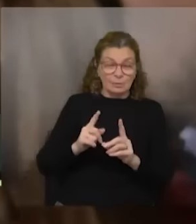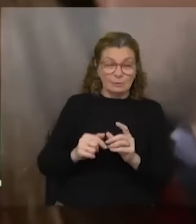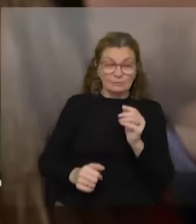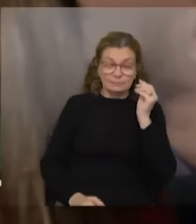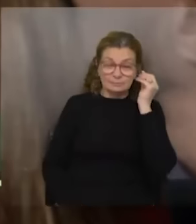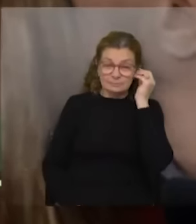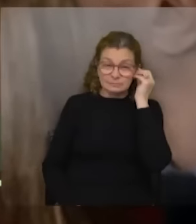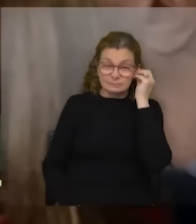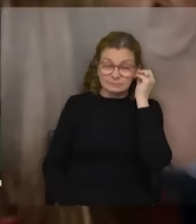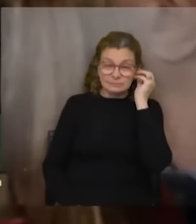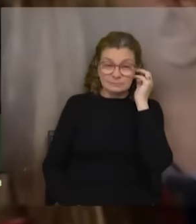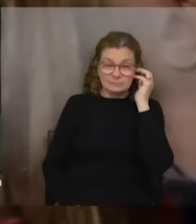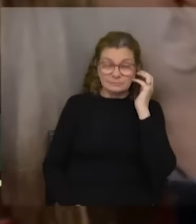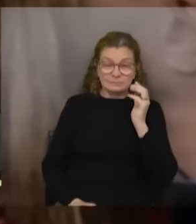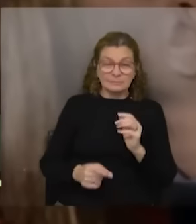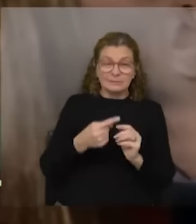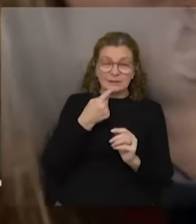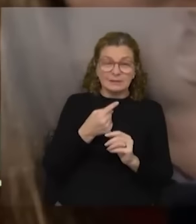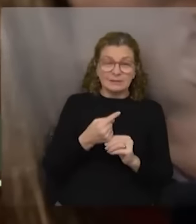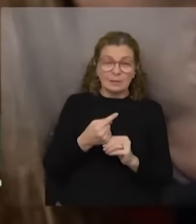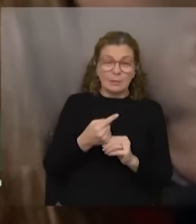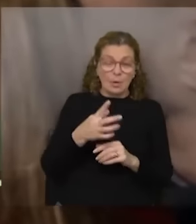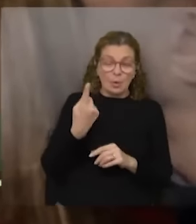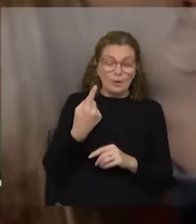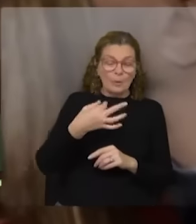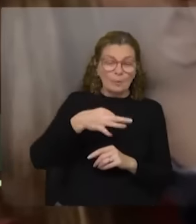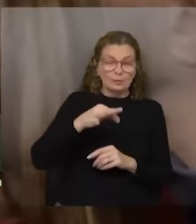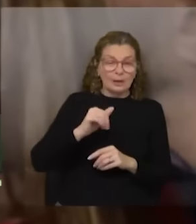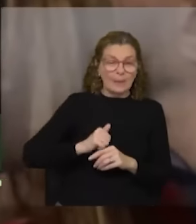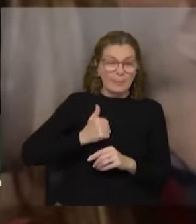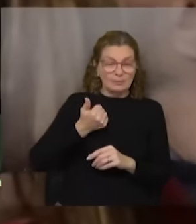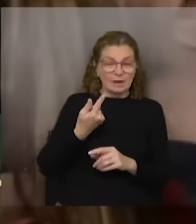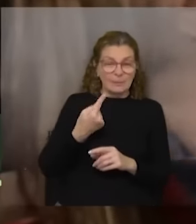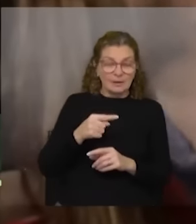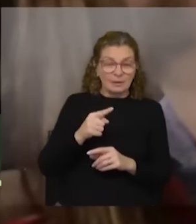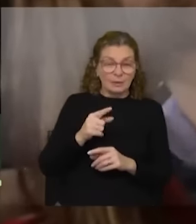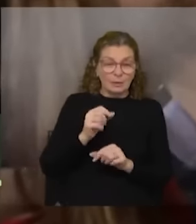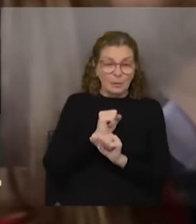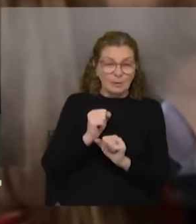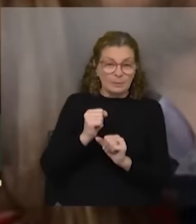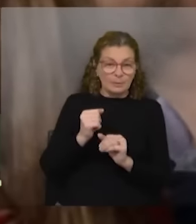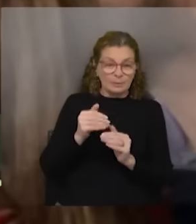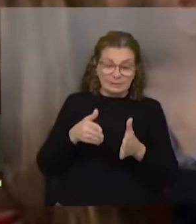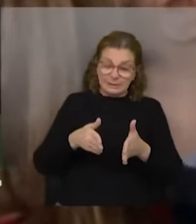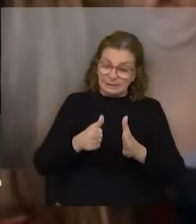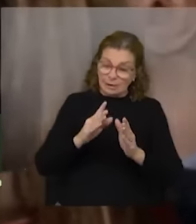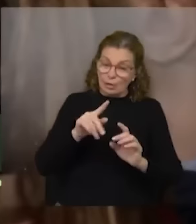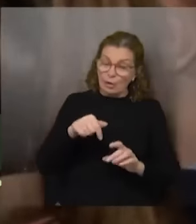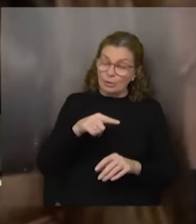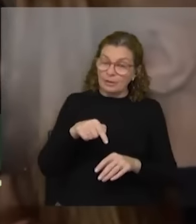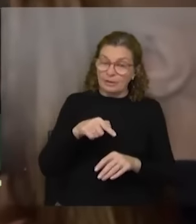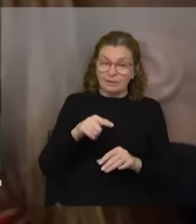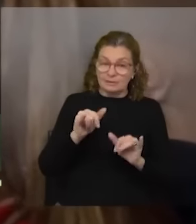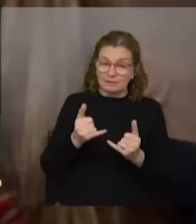inflación baja creo que es una una oportunidad que tenemos que aprovechar ahora no podemos seguir en la misma línea